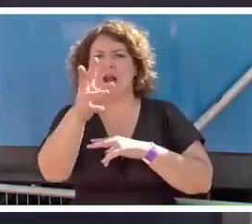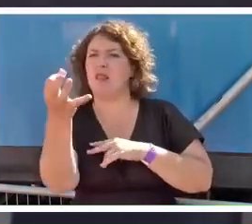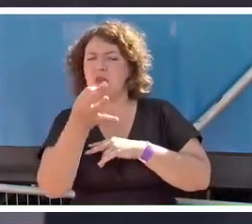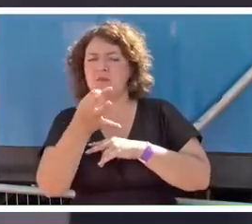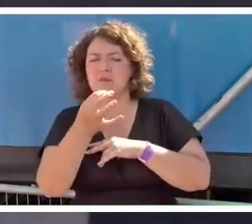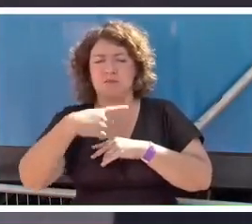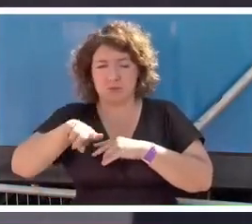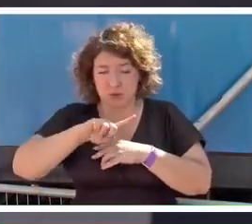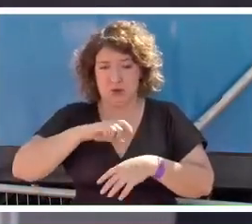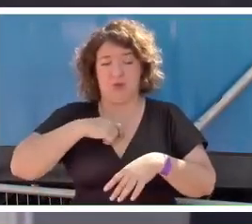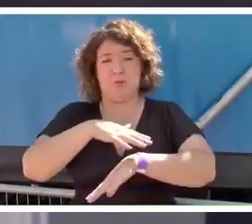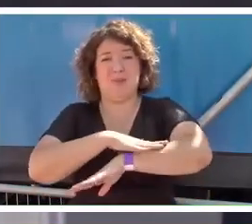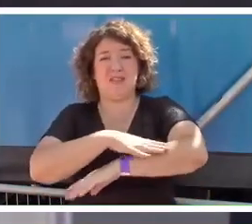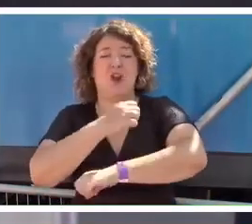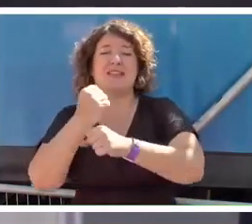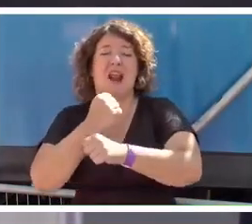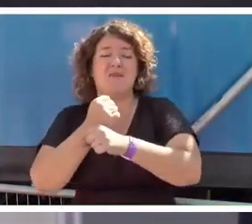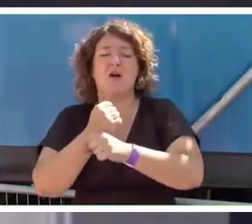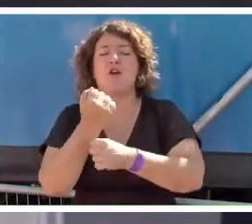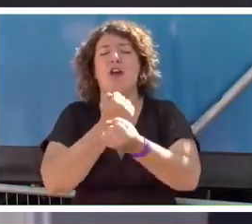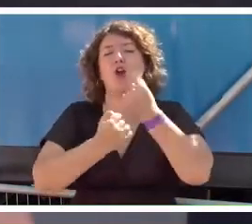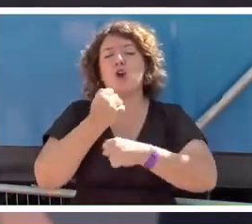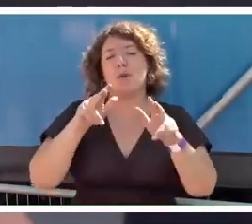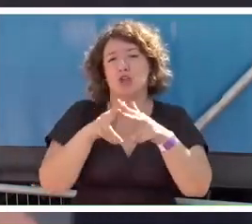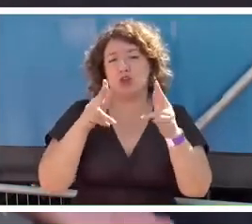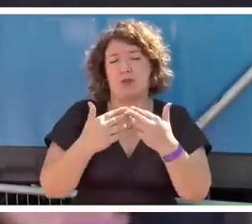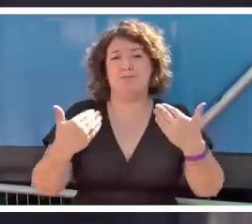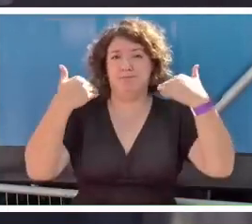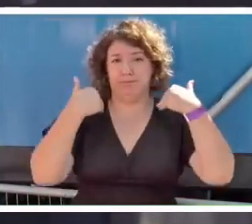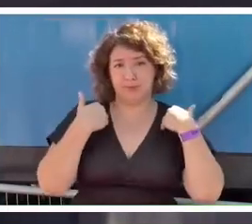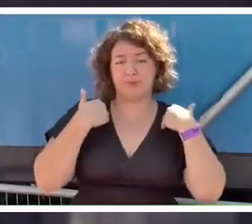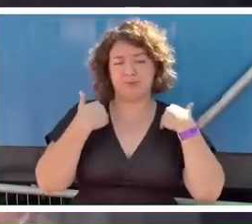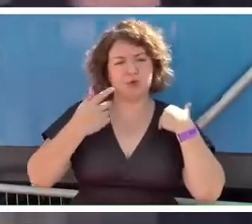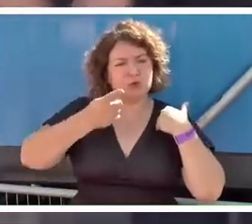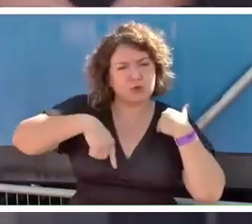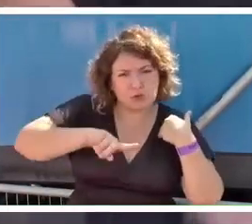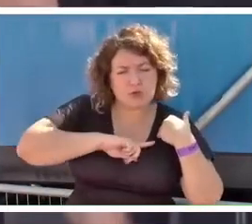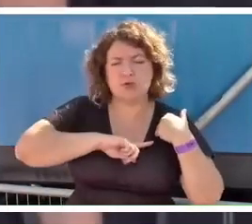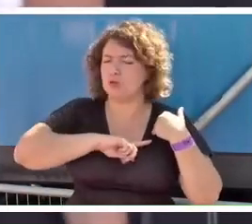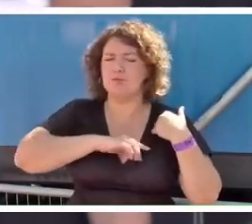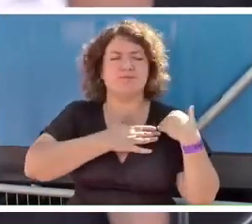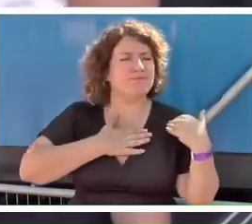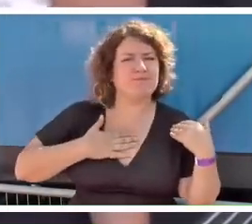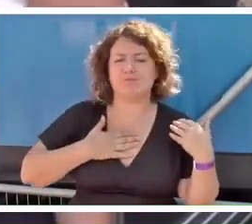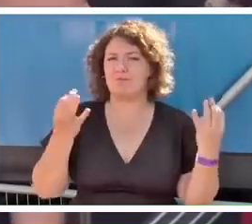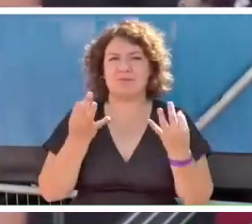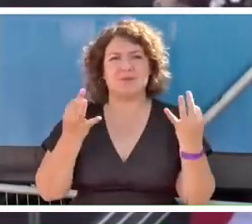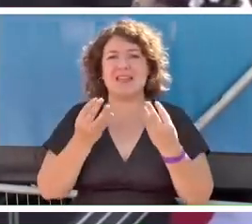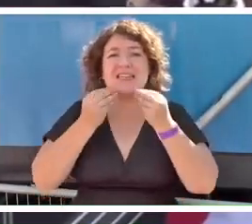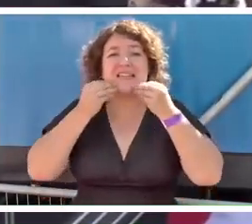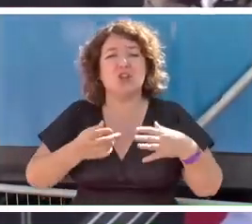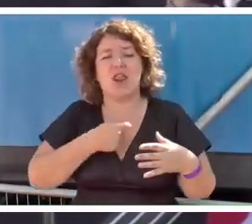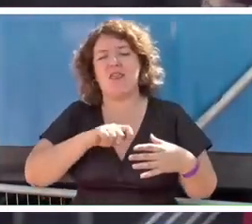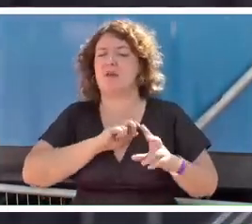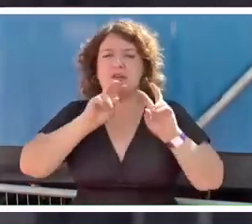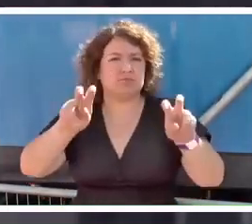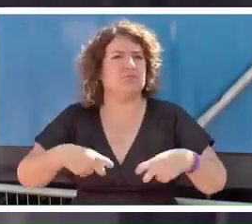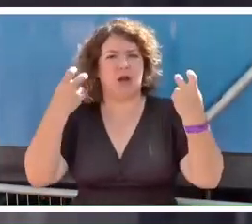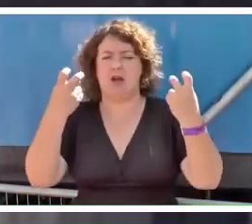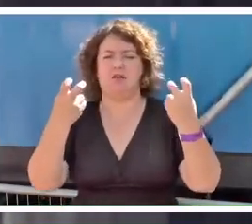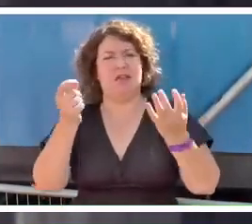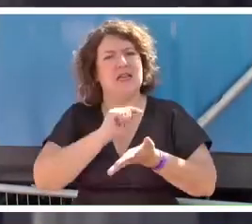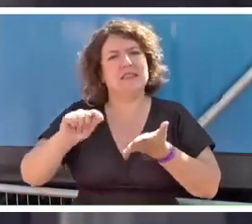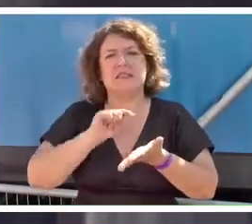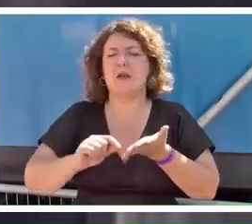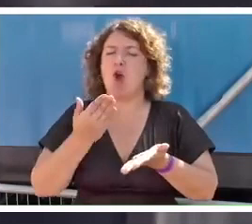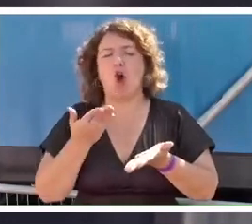Desde el Ministerio de Trabajo y Economía Social vamos a reescribir una parte de la historia.